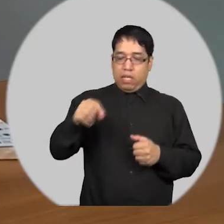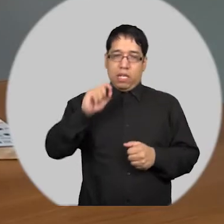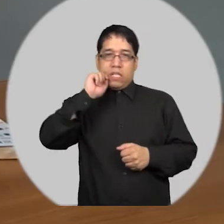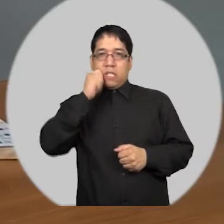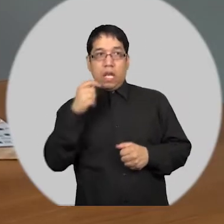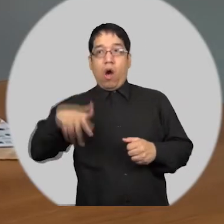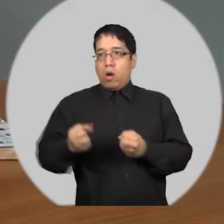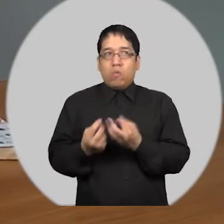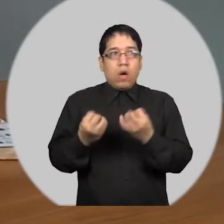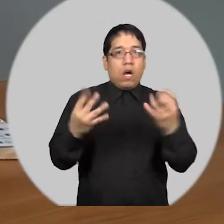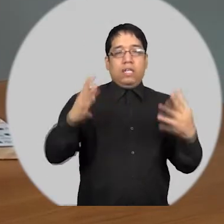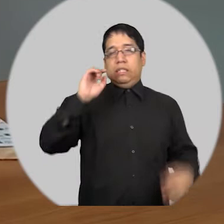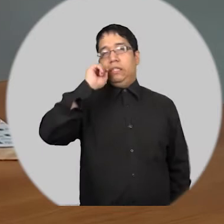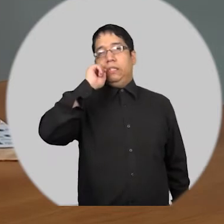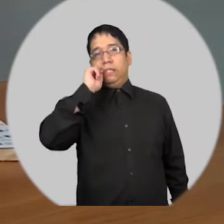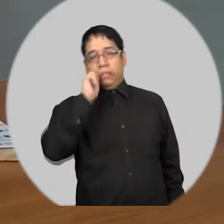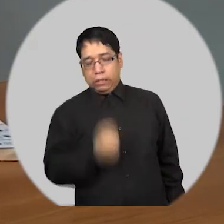muy lindas.